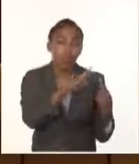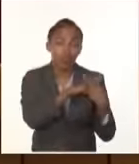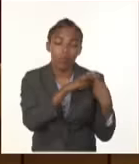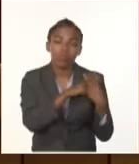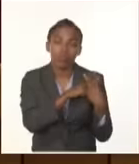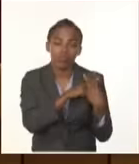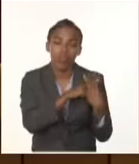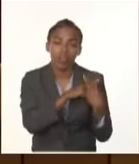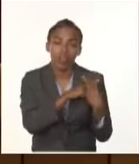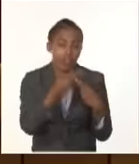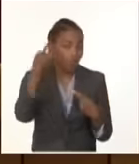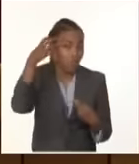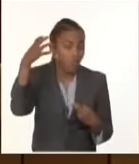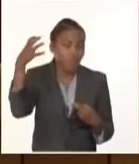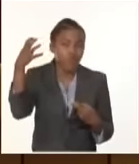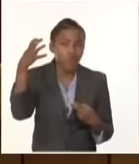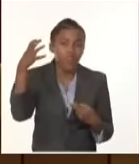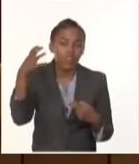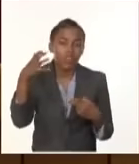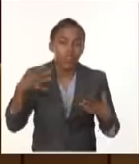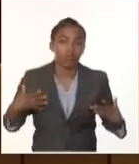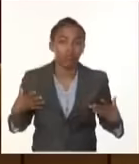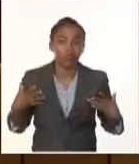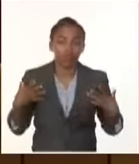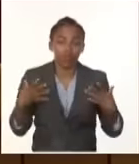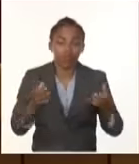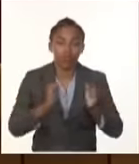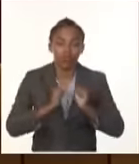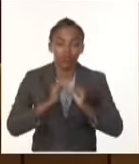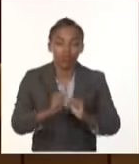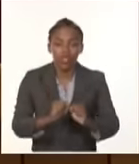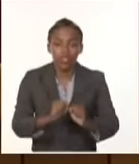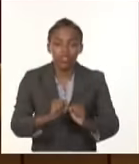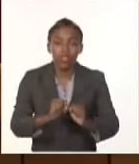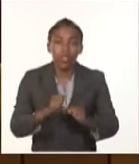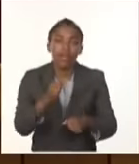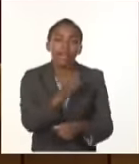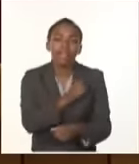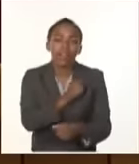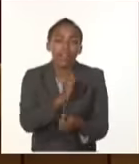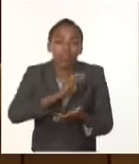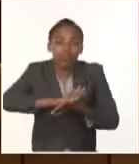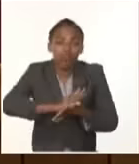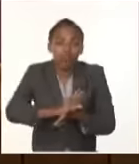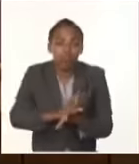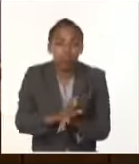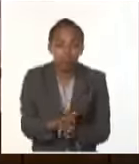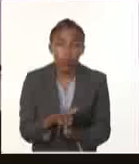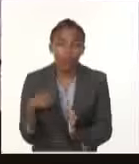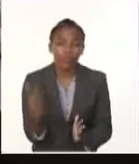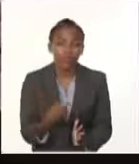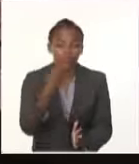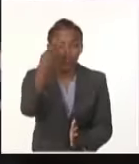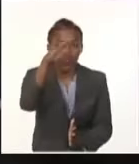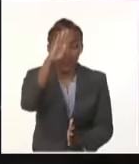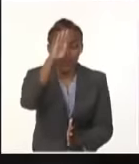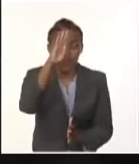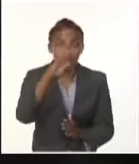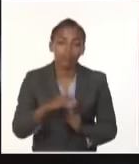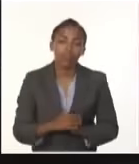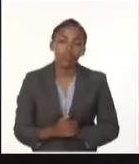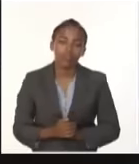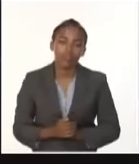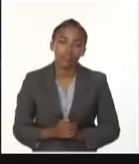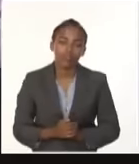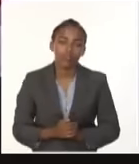Estado socialista desafiar poderosas fuerzas dominantes dentro y fuera del ámbito social y nacional, según otra